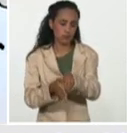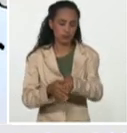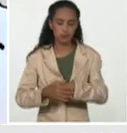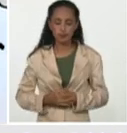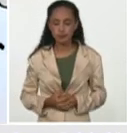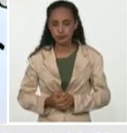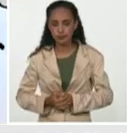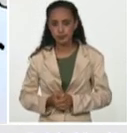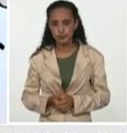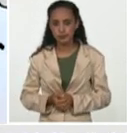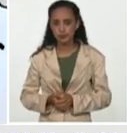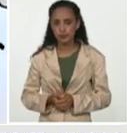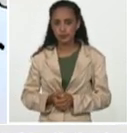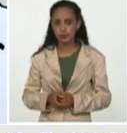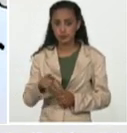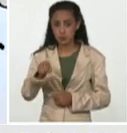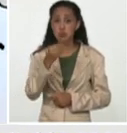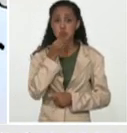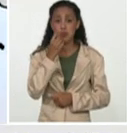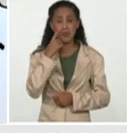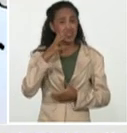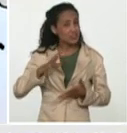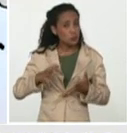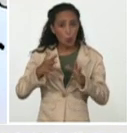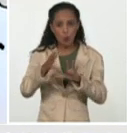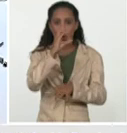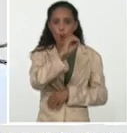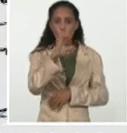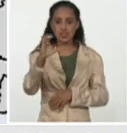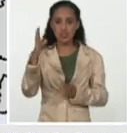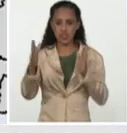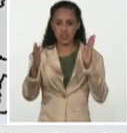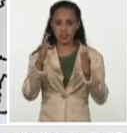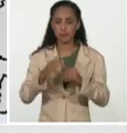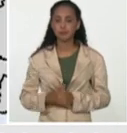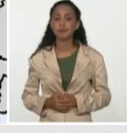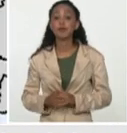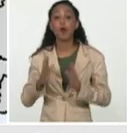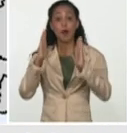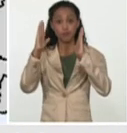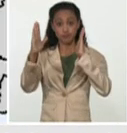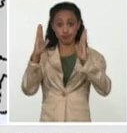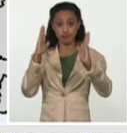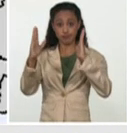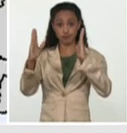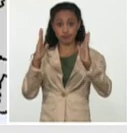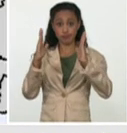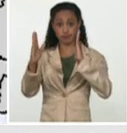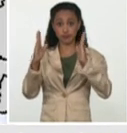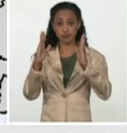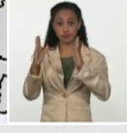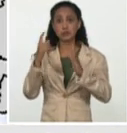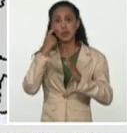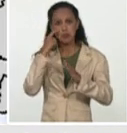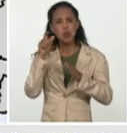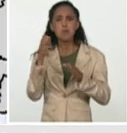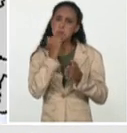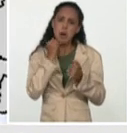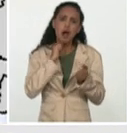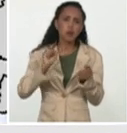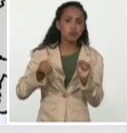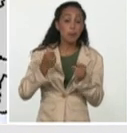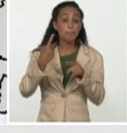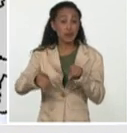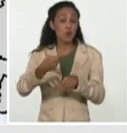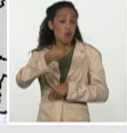Como ven, complejo el occidente. El centro, con un poco de más estabilidad, aunque ayer